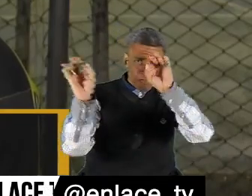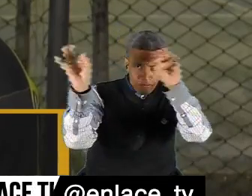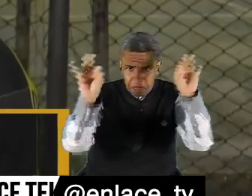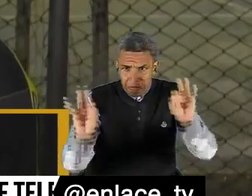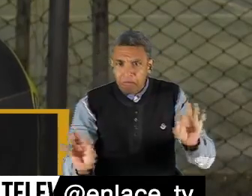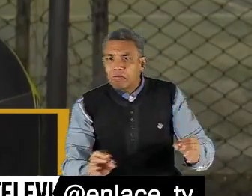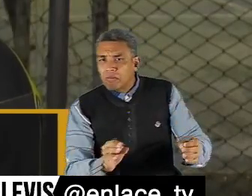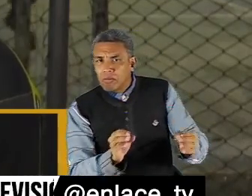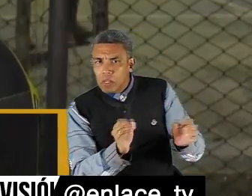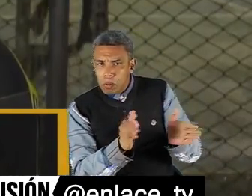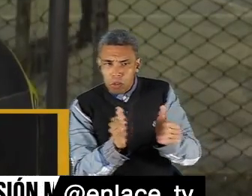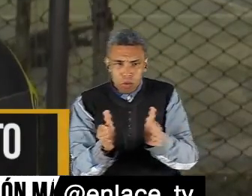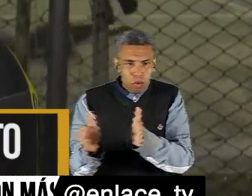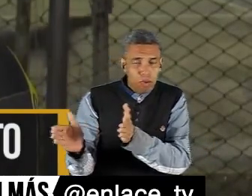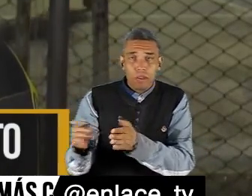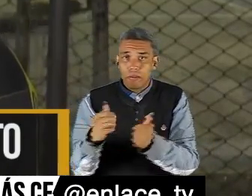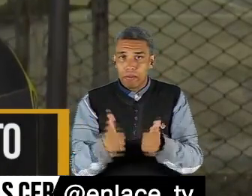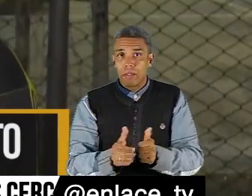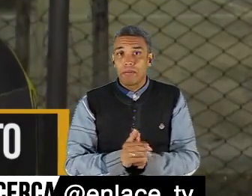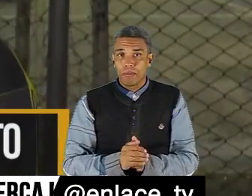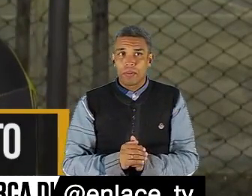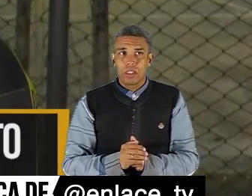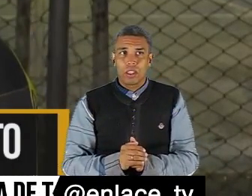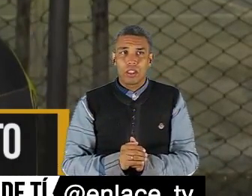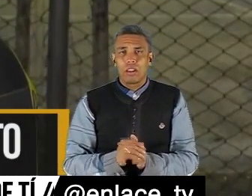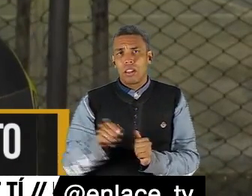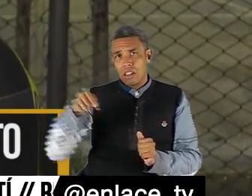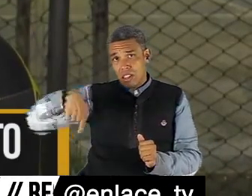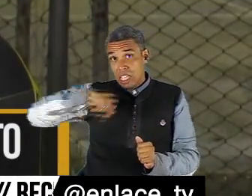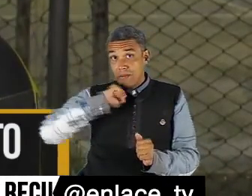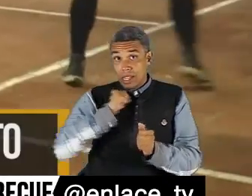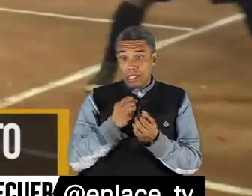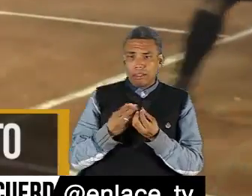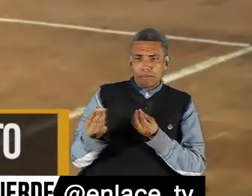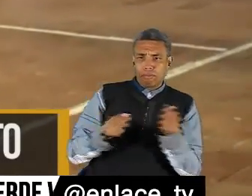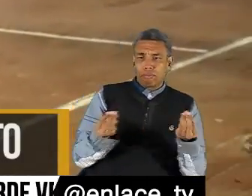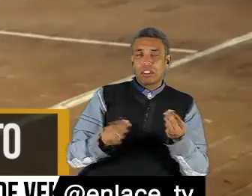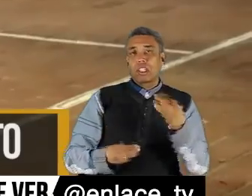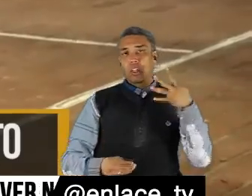los participantes, como son 4 equipos de acá de Barranca,